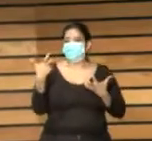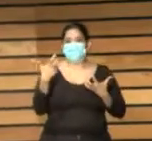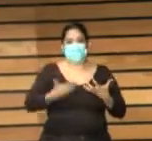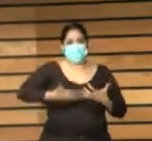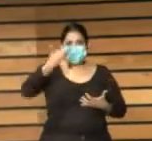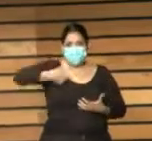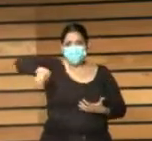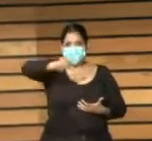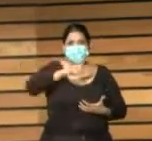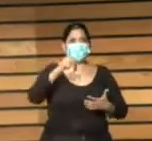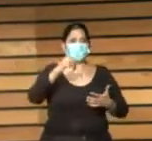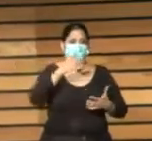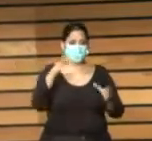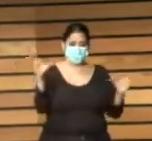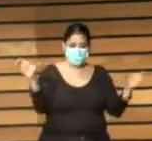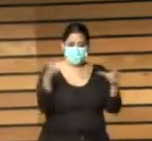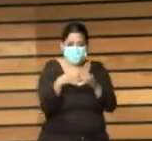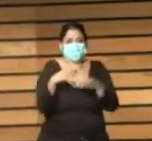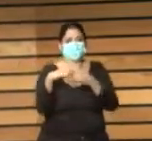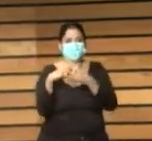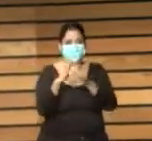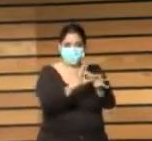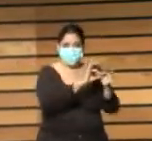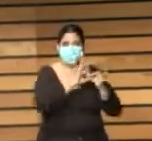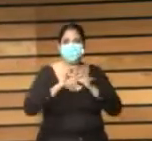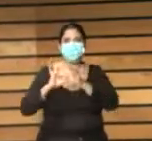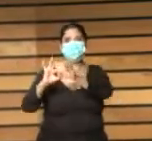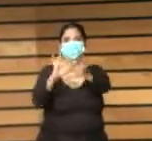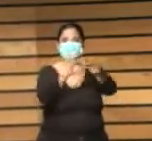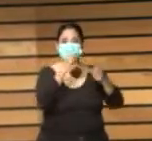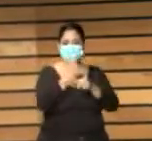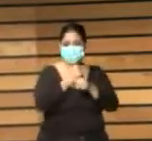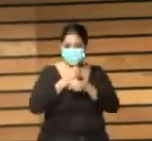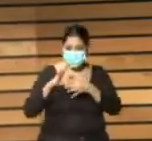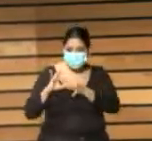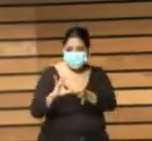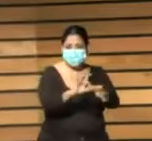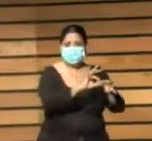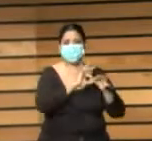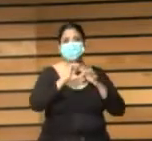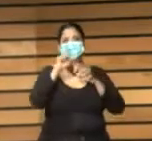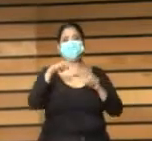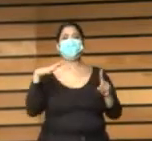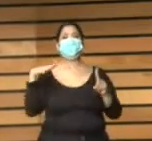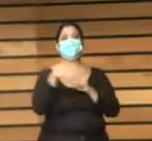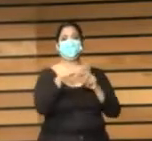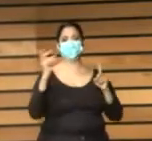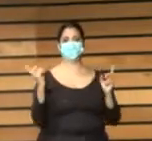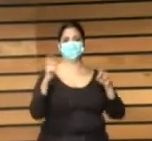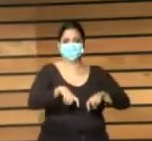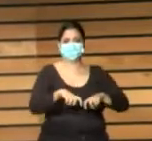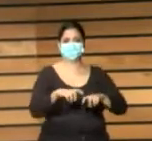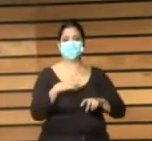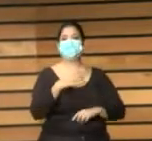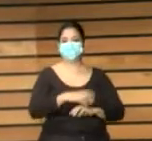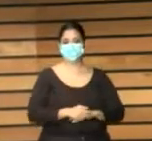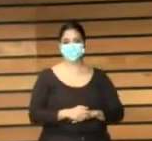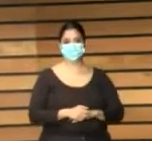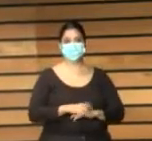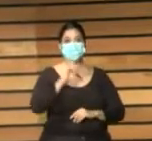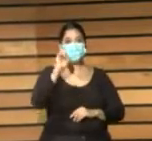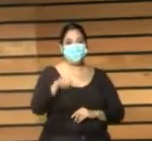este caso para construir, para proponer y para crear un foro de encuentro. También muchas gracias, Clara, a toda